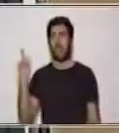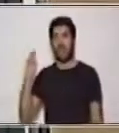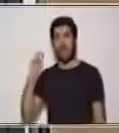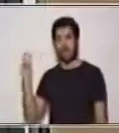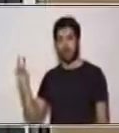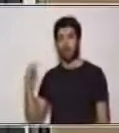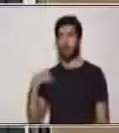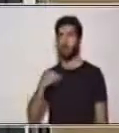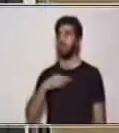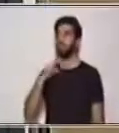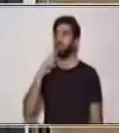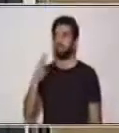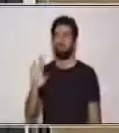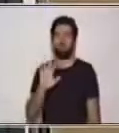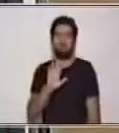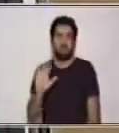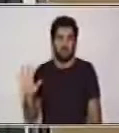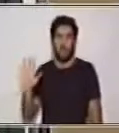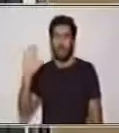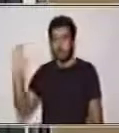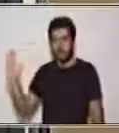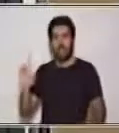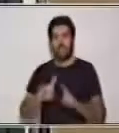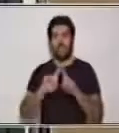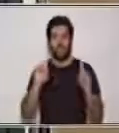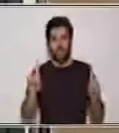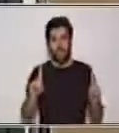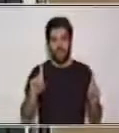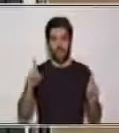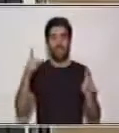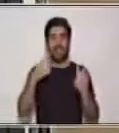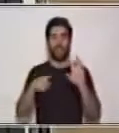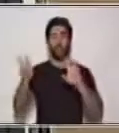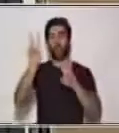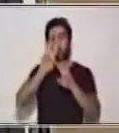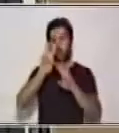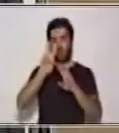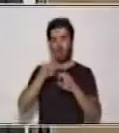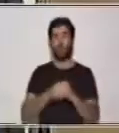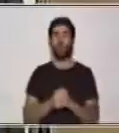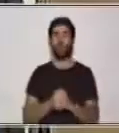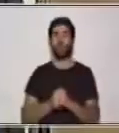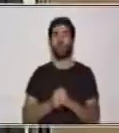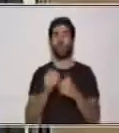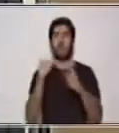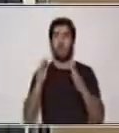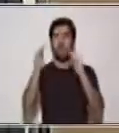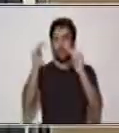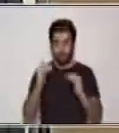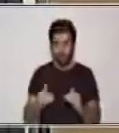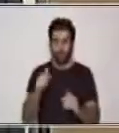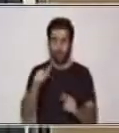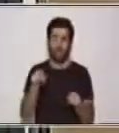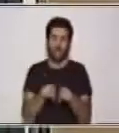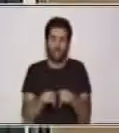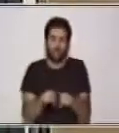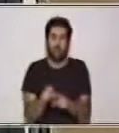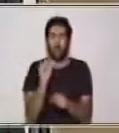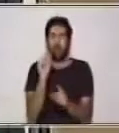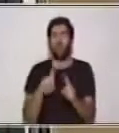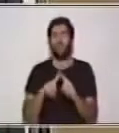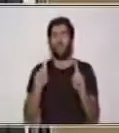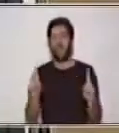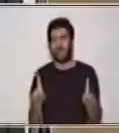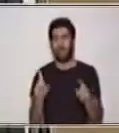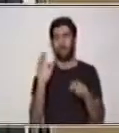hemos resuelto esta diferencia de cuadrados. Ahora vamos a un caso un tanto similar, pero un